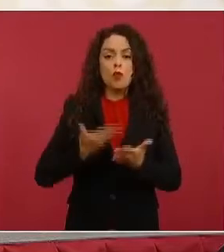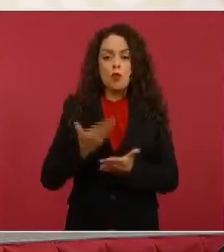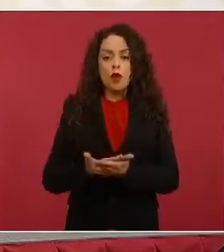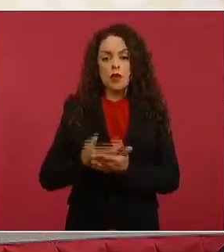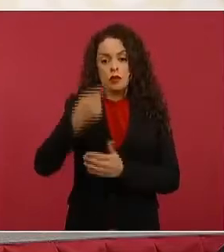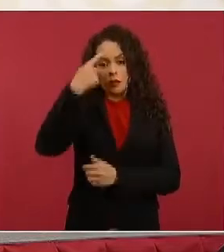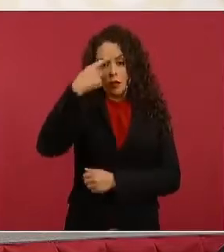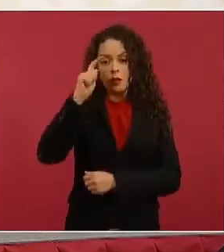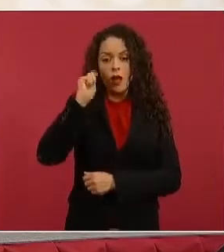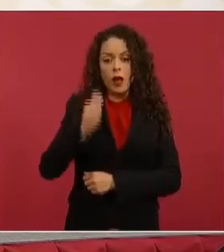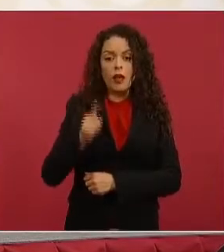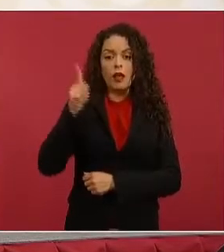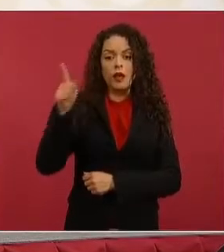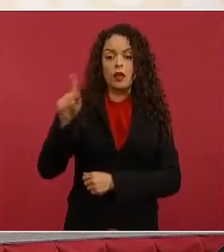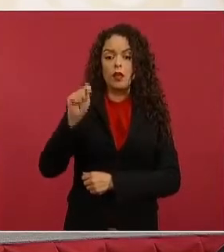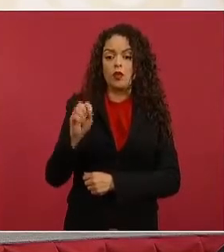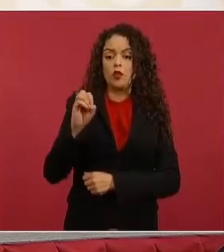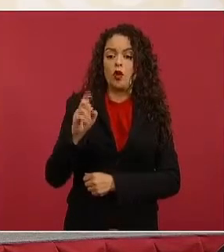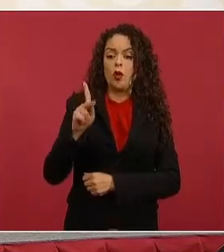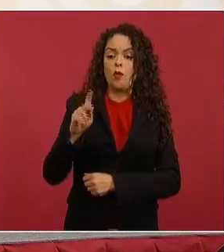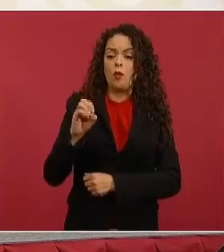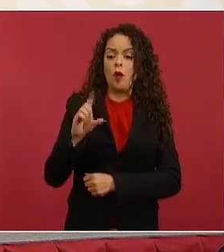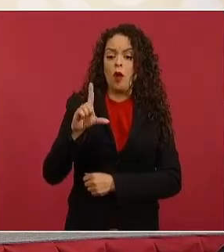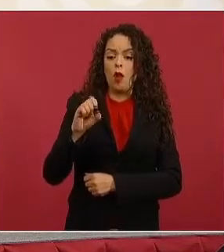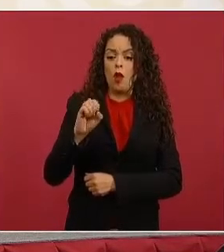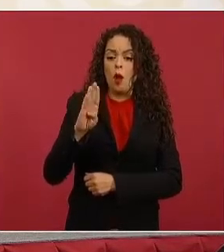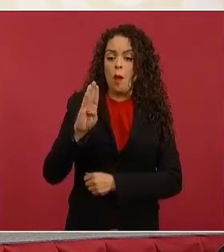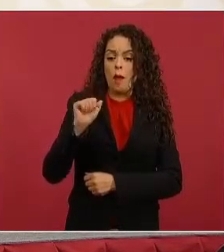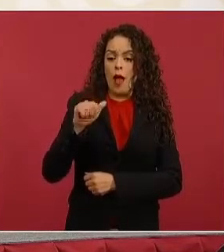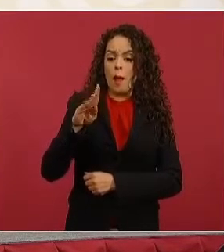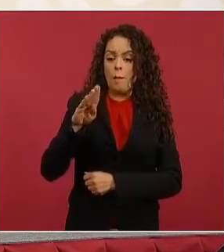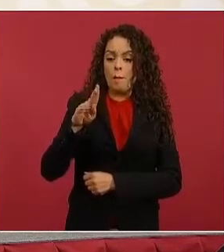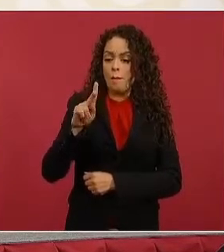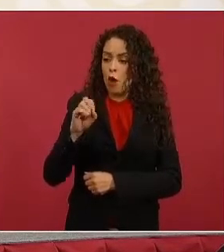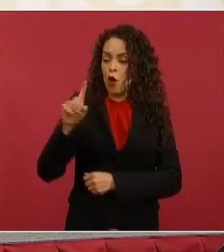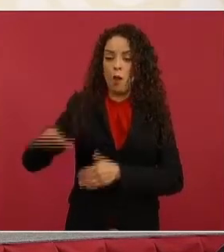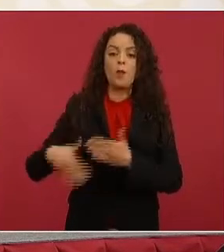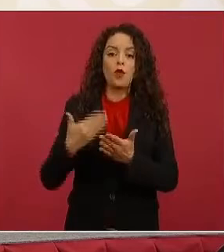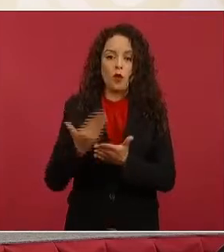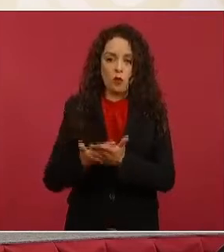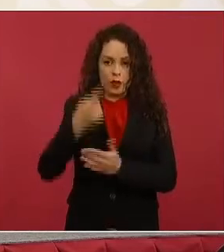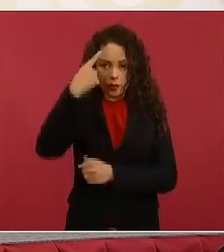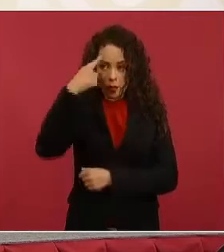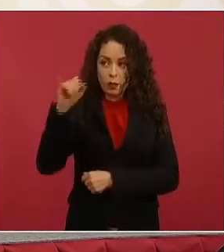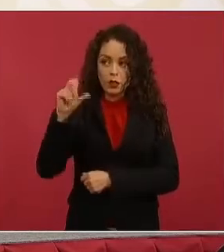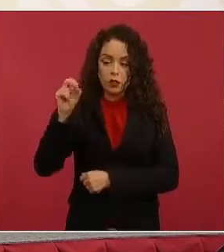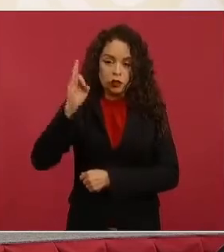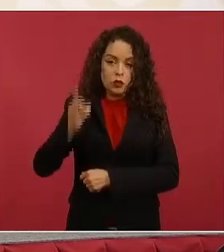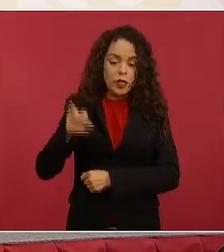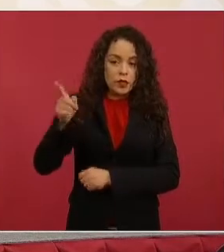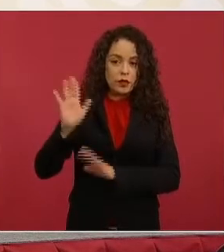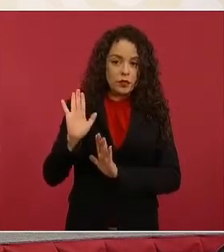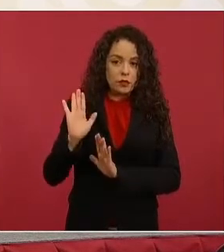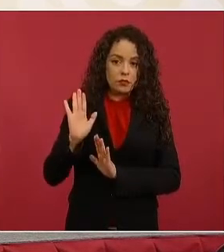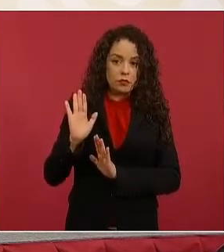planta de licuefacción de Topolobampo, pero que dependía de ellos.